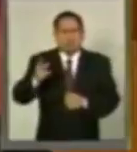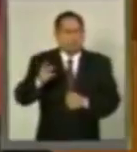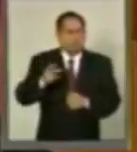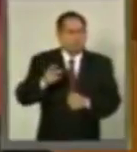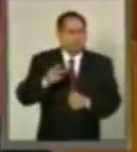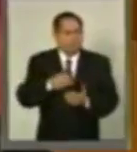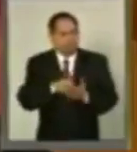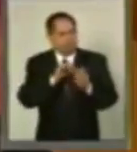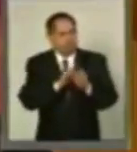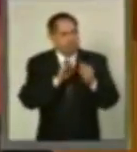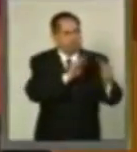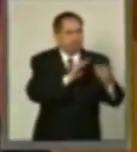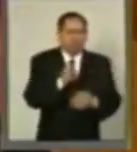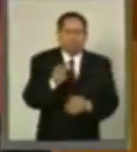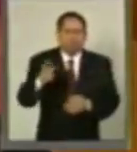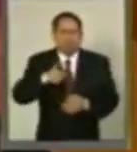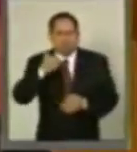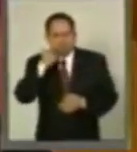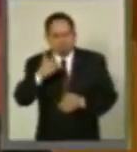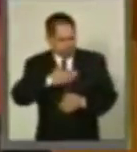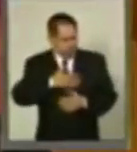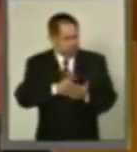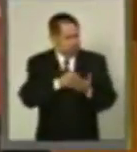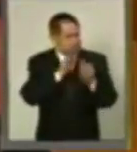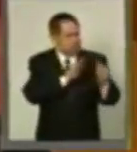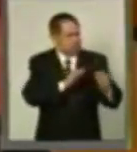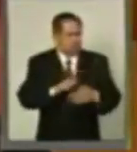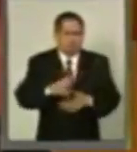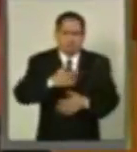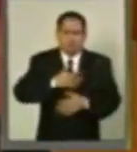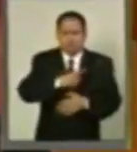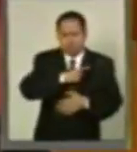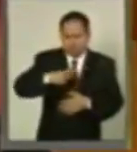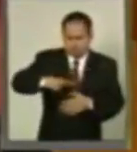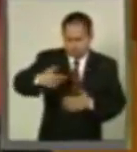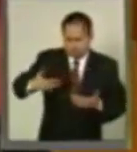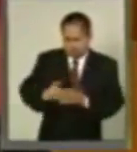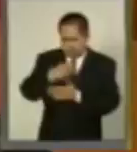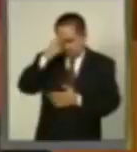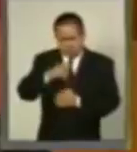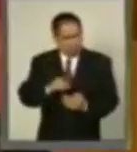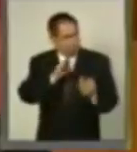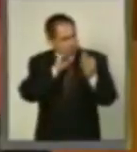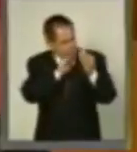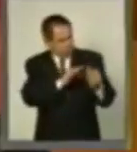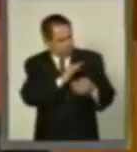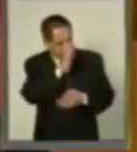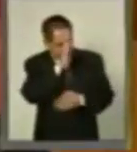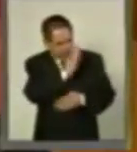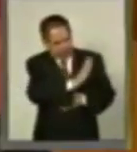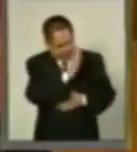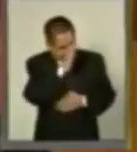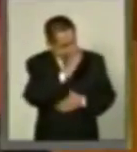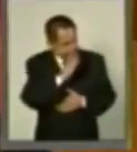a cuestionarlo de frente, pero creo que es un deber de mexicano hacerlo así. En México debe